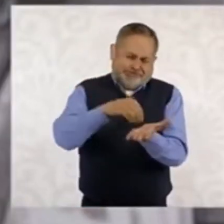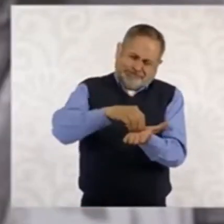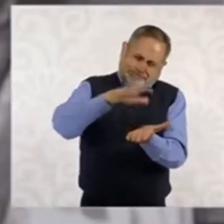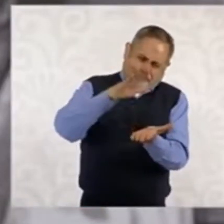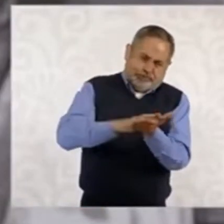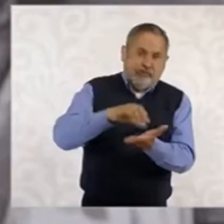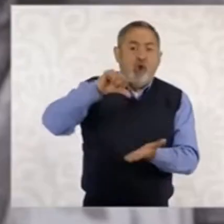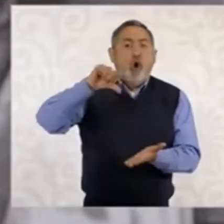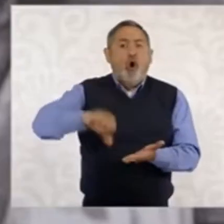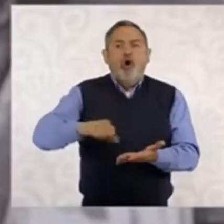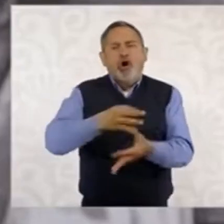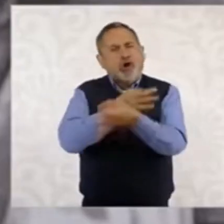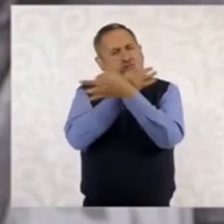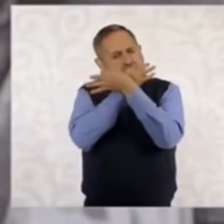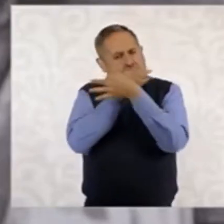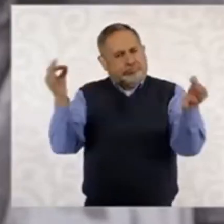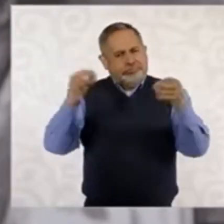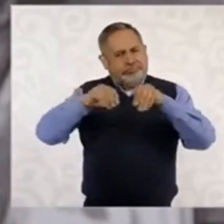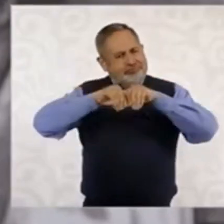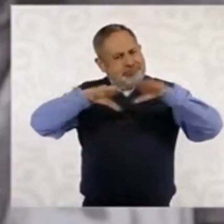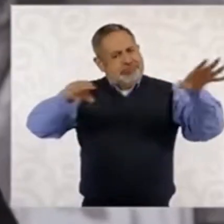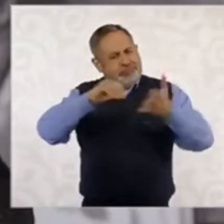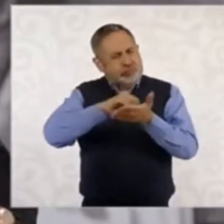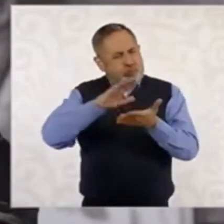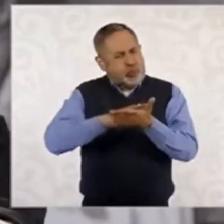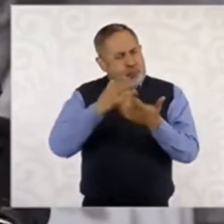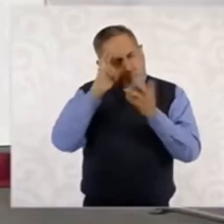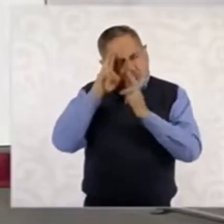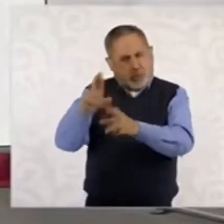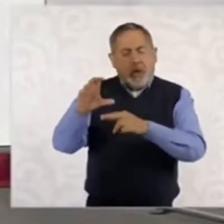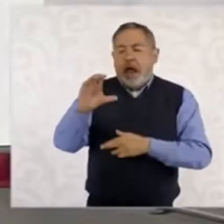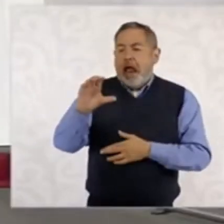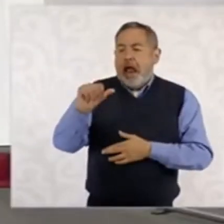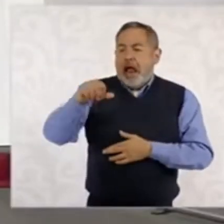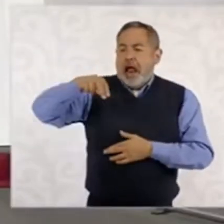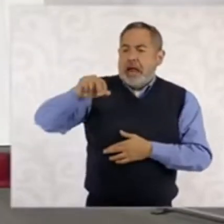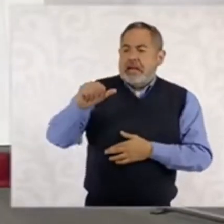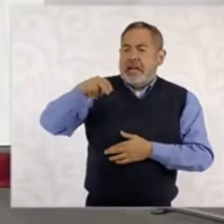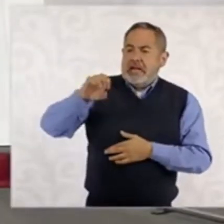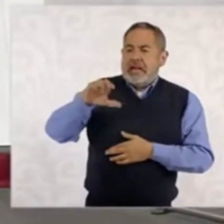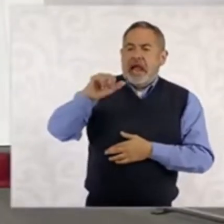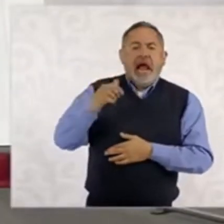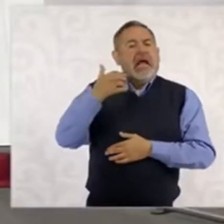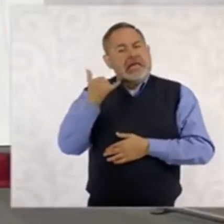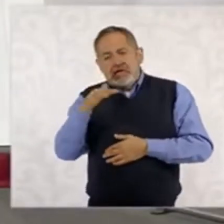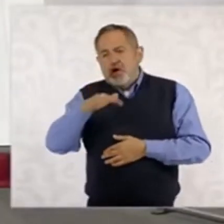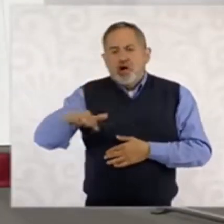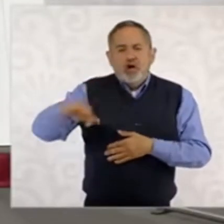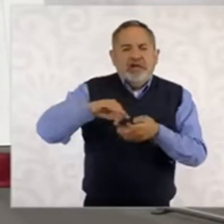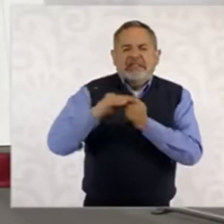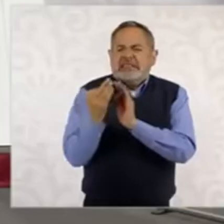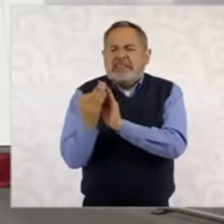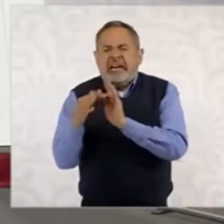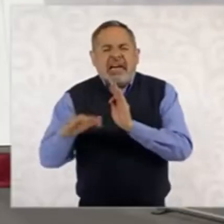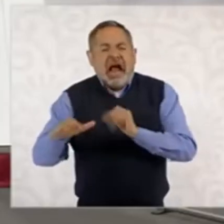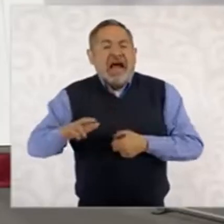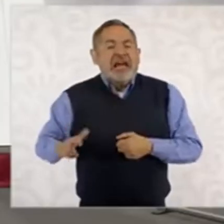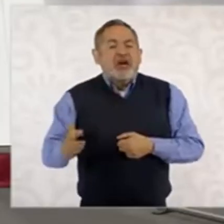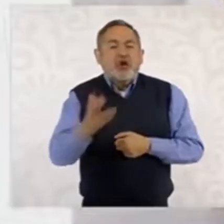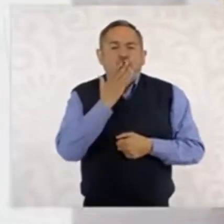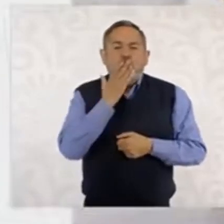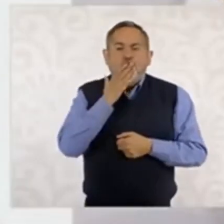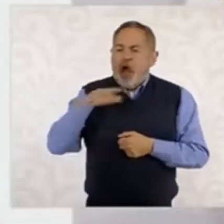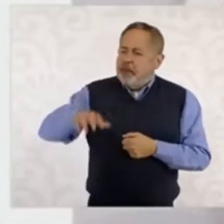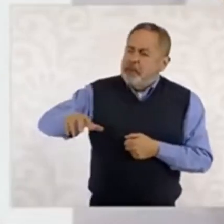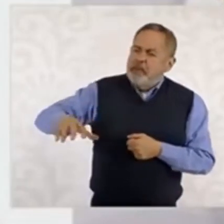anuncio de hoy es uno de ellos para Cananea y para los pueblos de la cuenca del río Sonora. Quiero